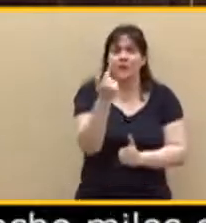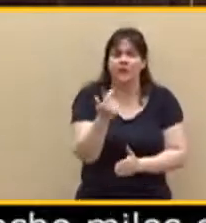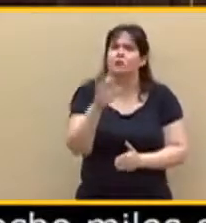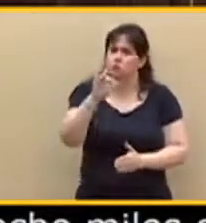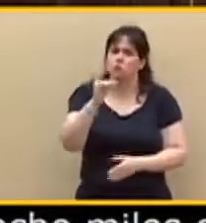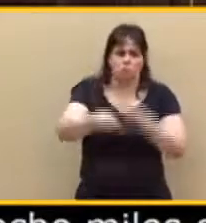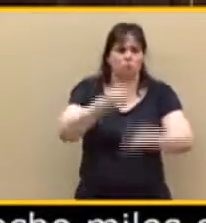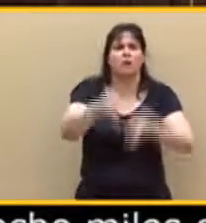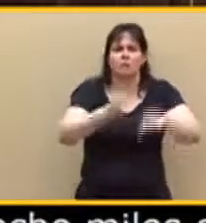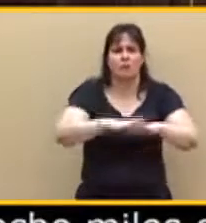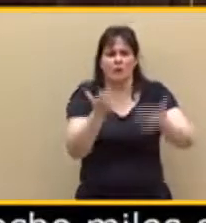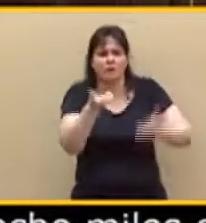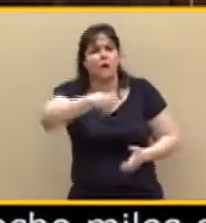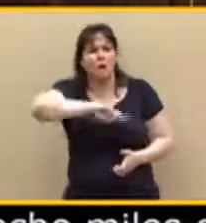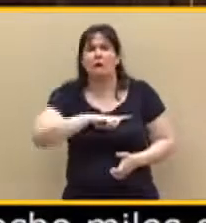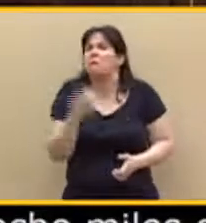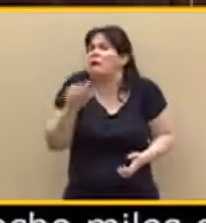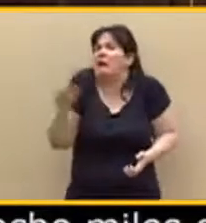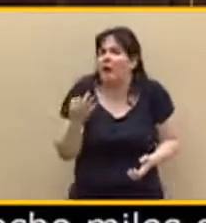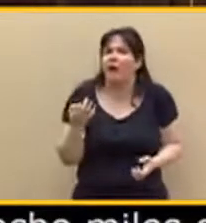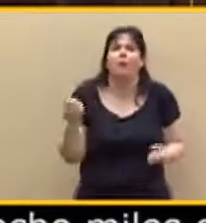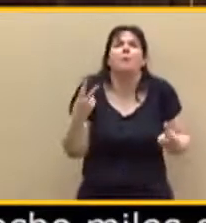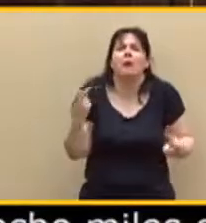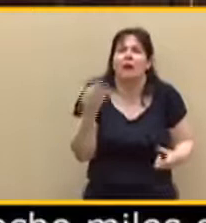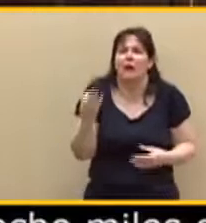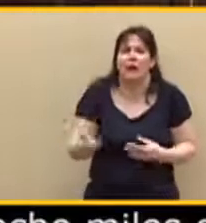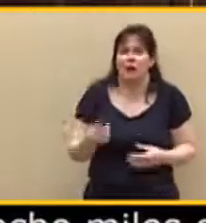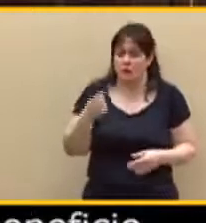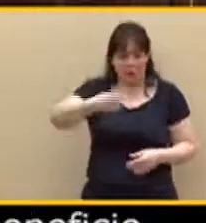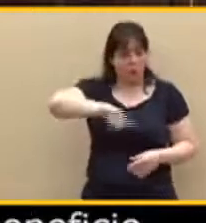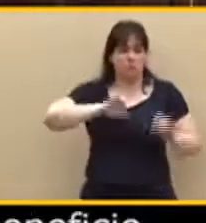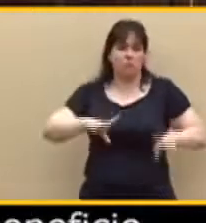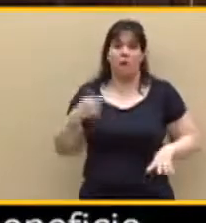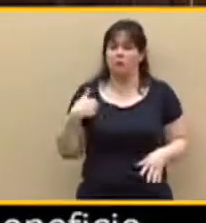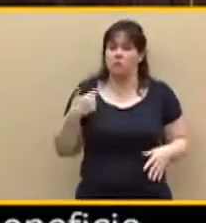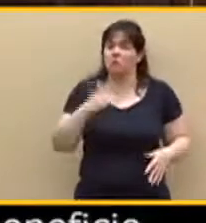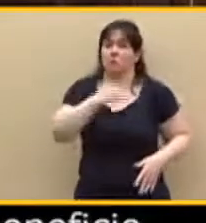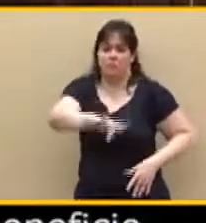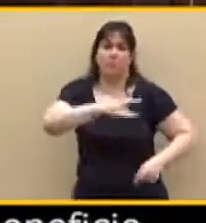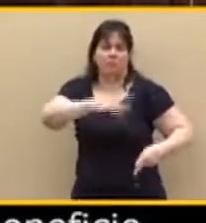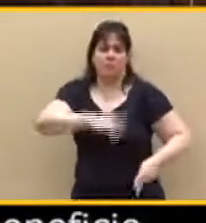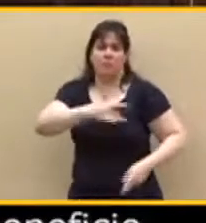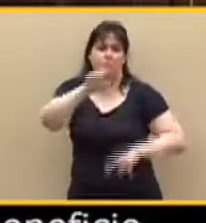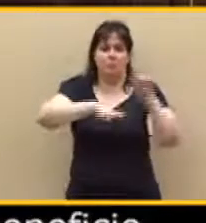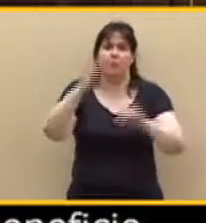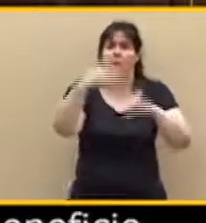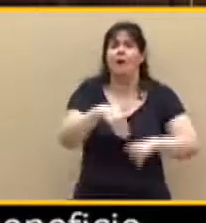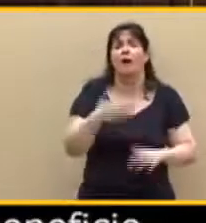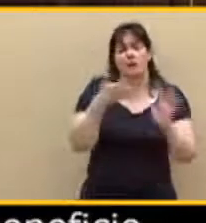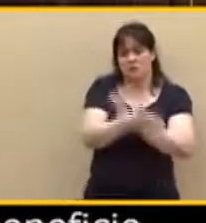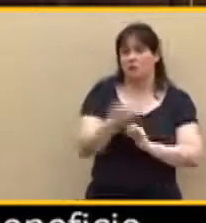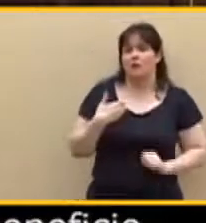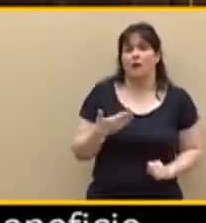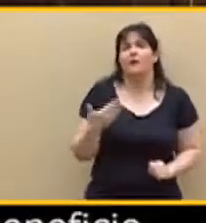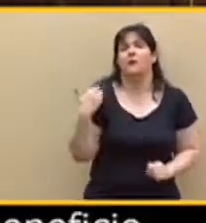¿y qué? Ustedes actúan como si fuesen impunes y desprecian con eso a la justicia y también desprecian la inteligencia de los